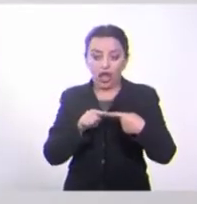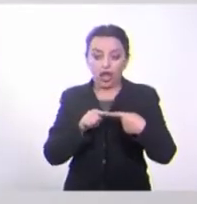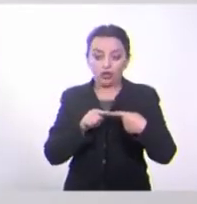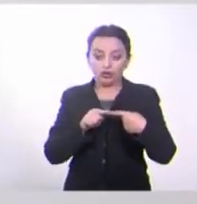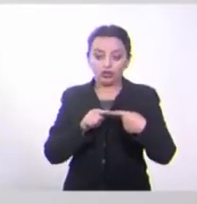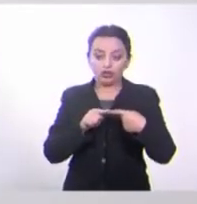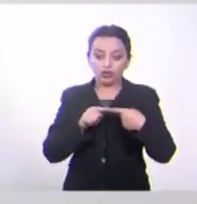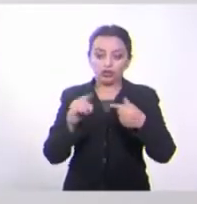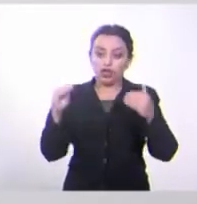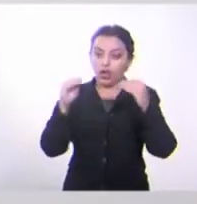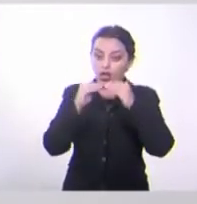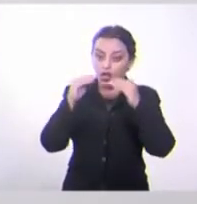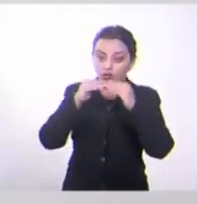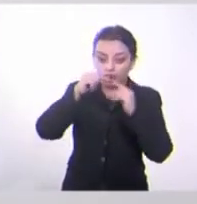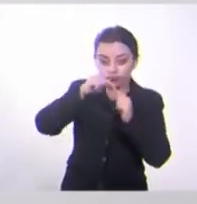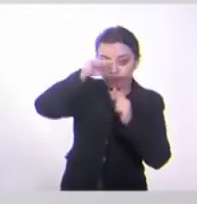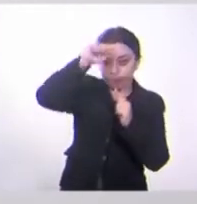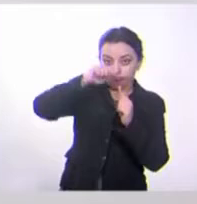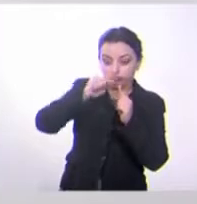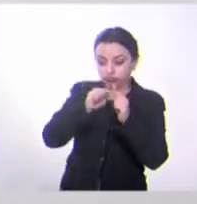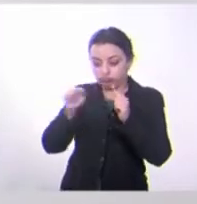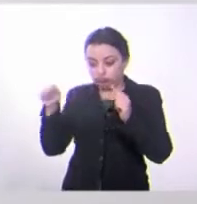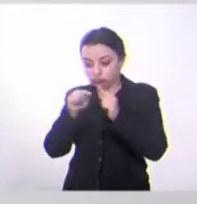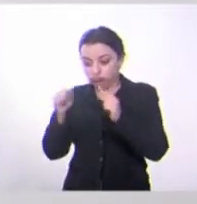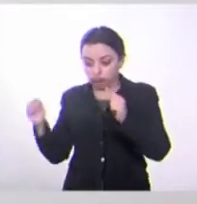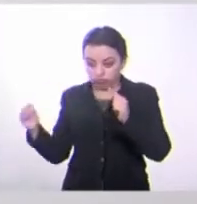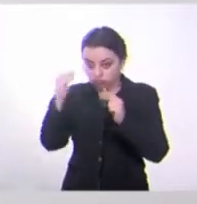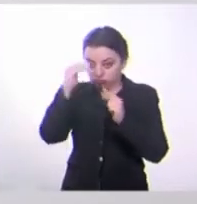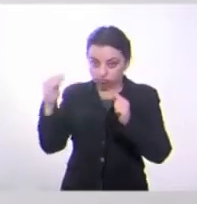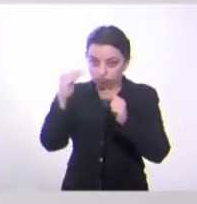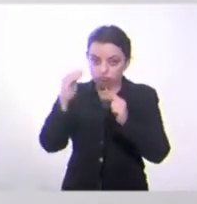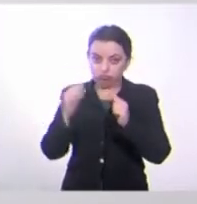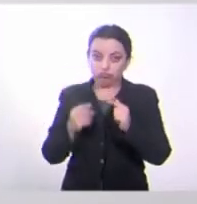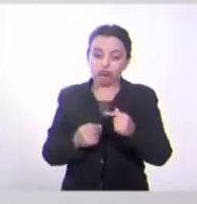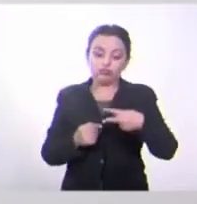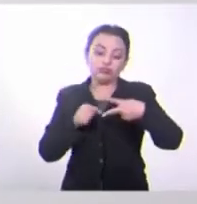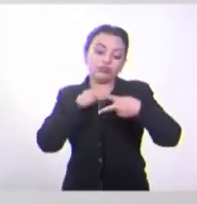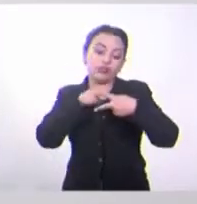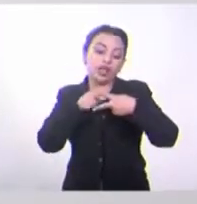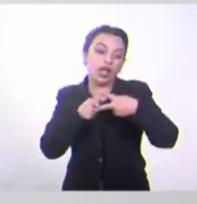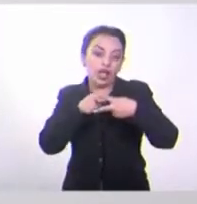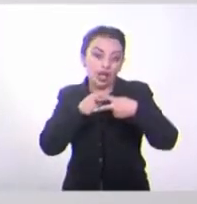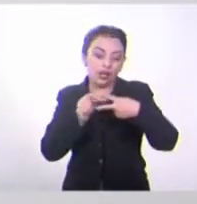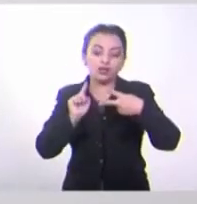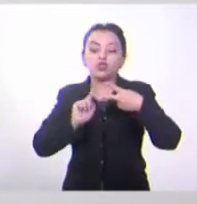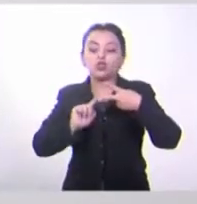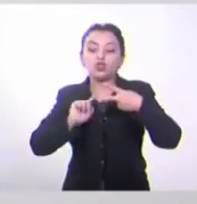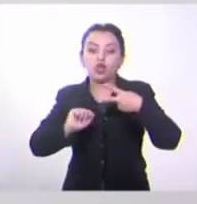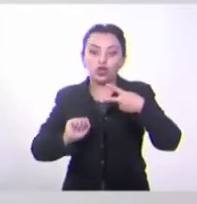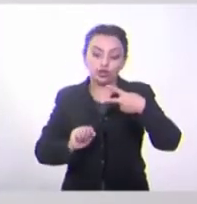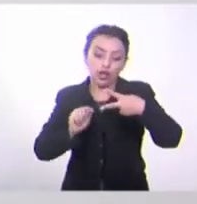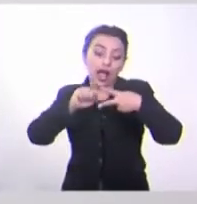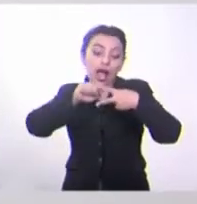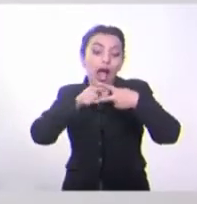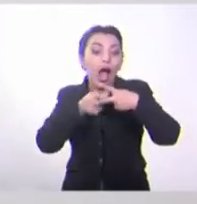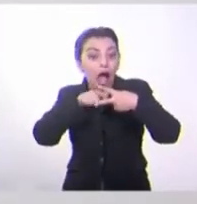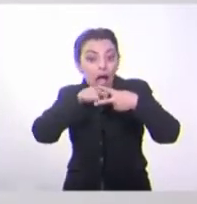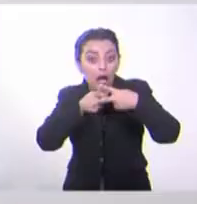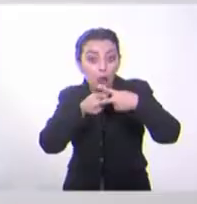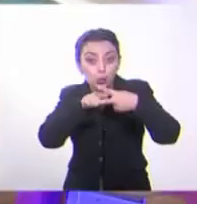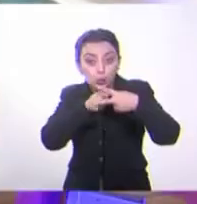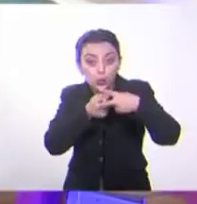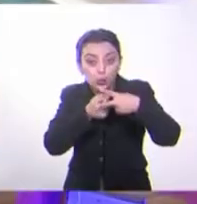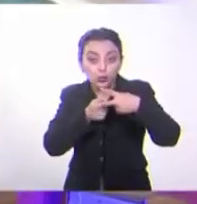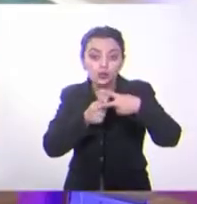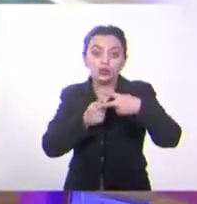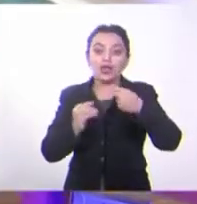correspondientes proporcionales, y los ángulos. Los ángulos correspondientes también tenían que tener la misma abertura,